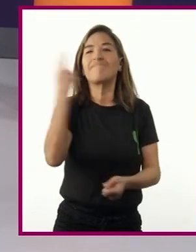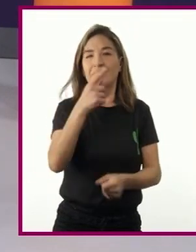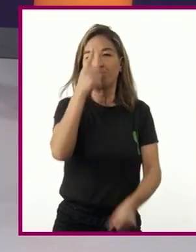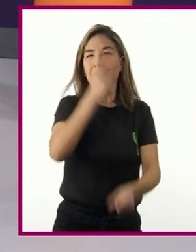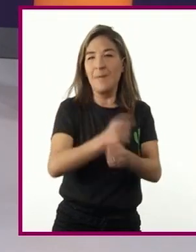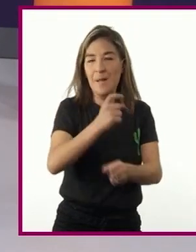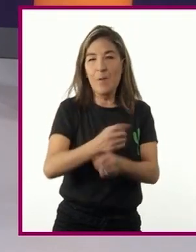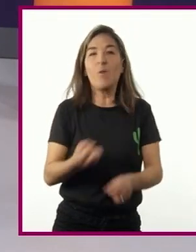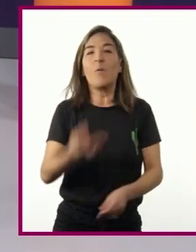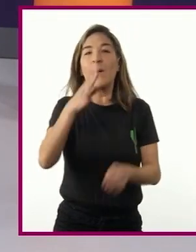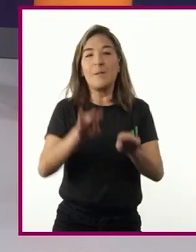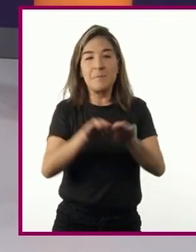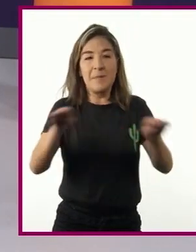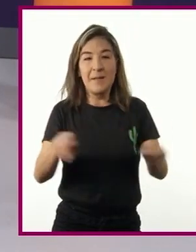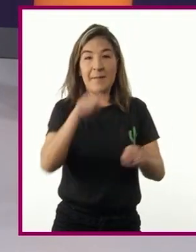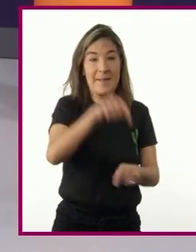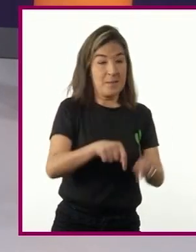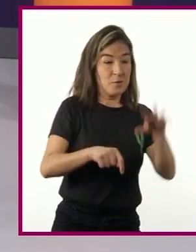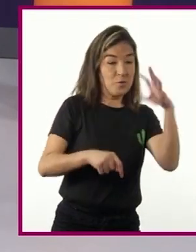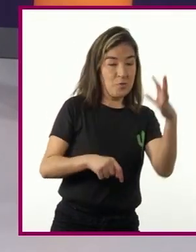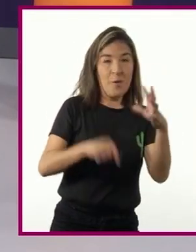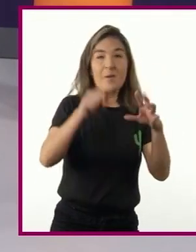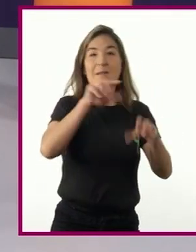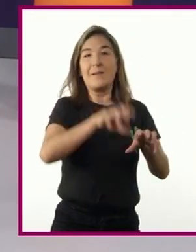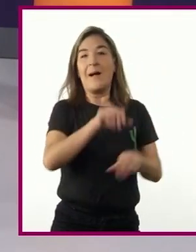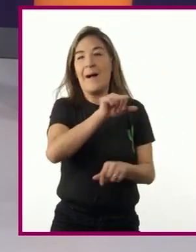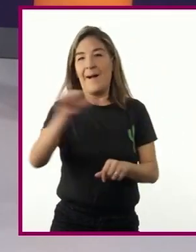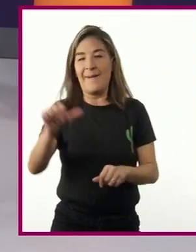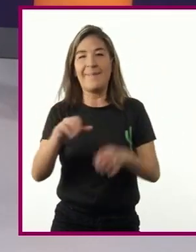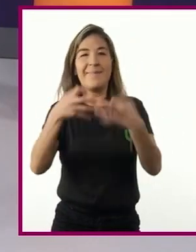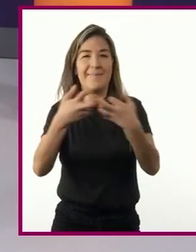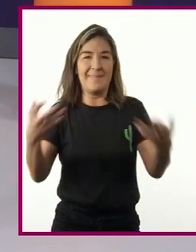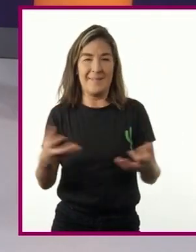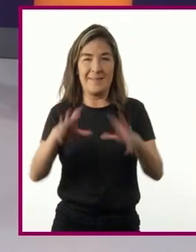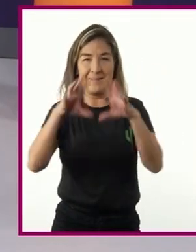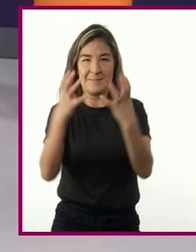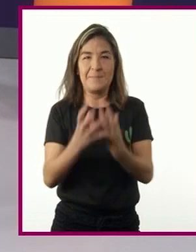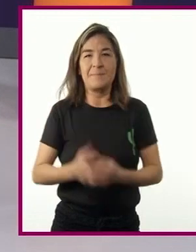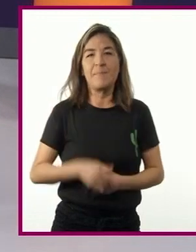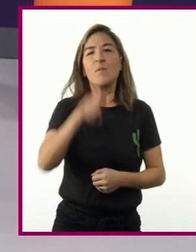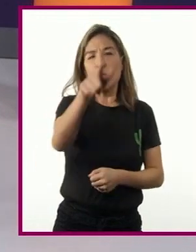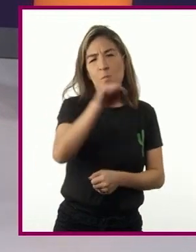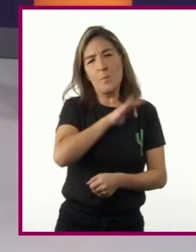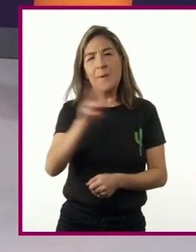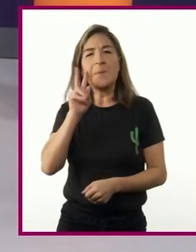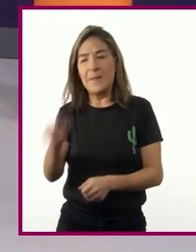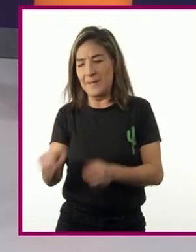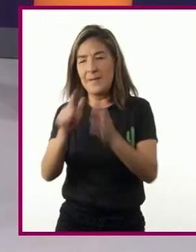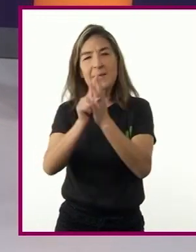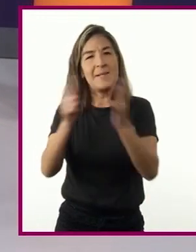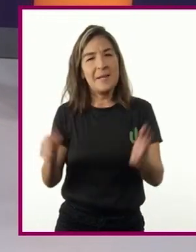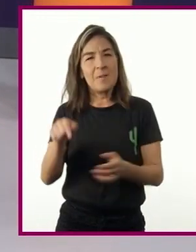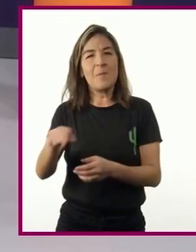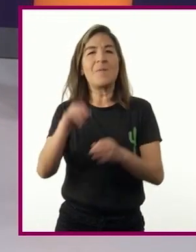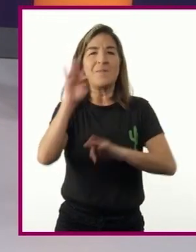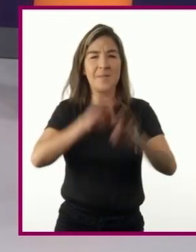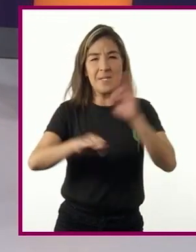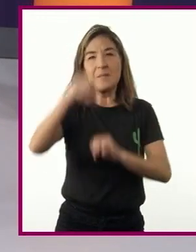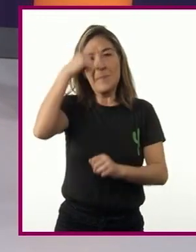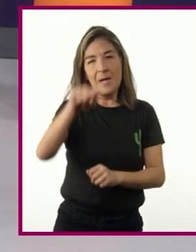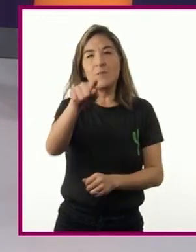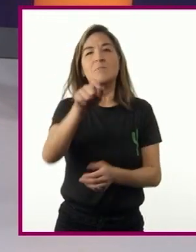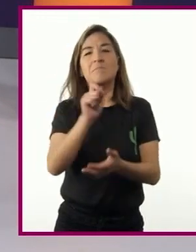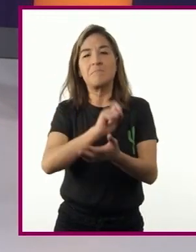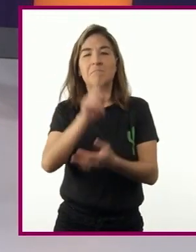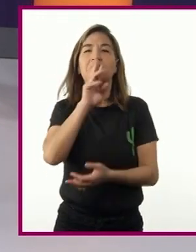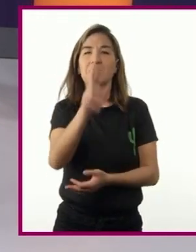distancia que existe del Sol a la Tierra. Consulten su libro de texto para investigar y resolver las preguntas que se realizaron